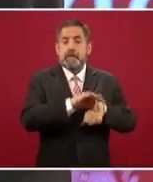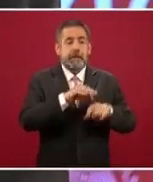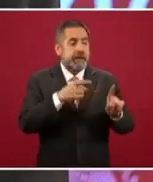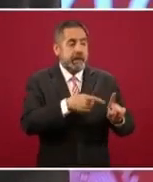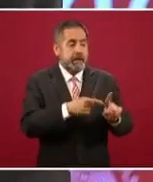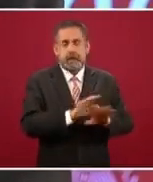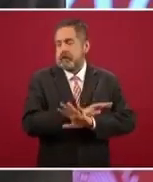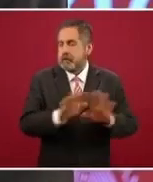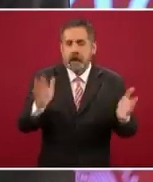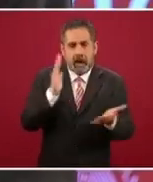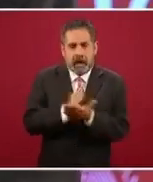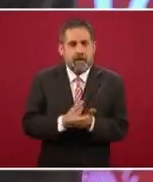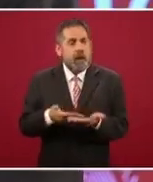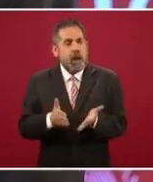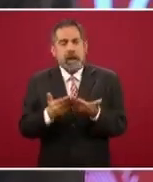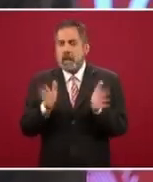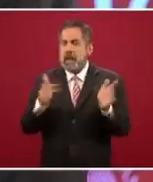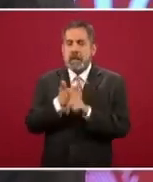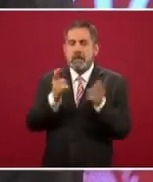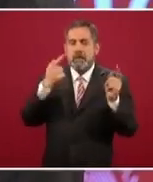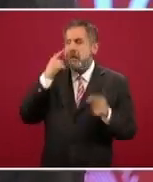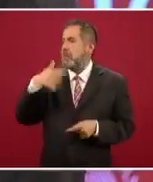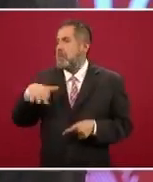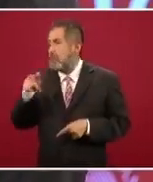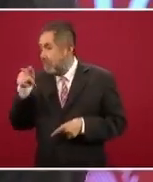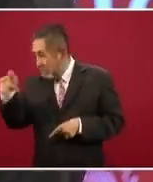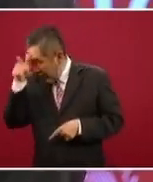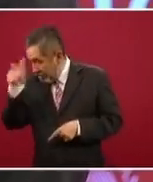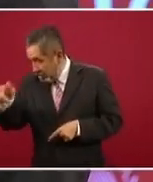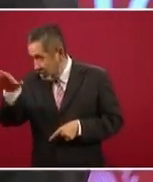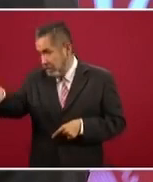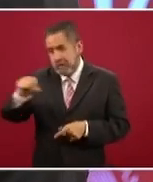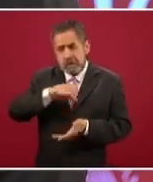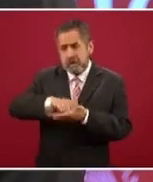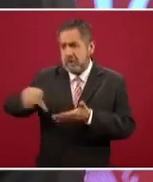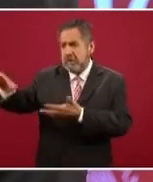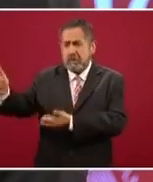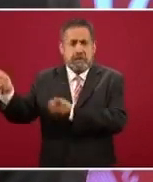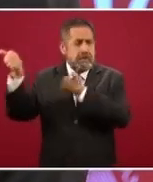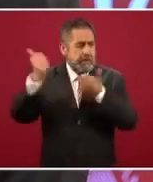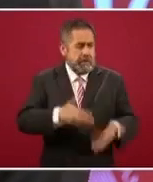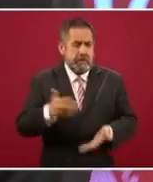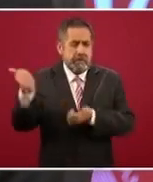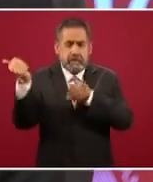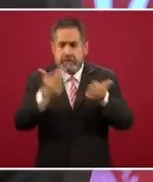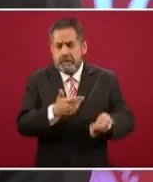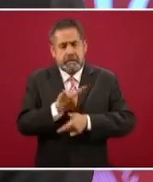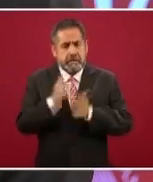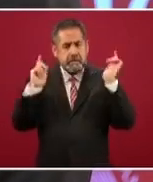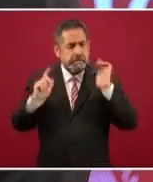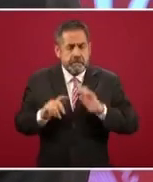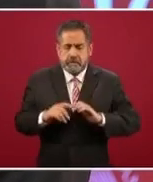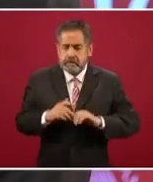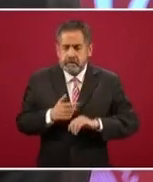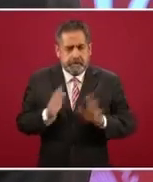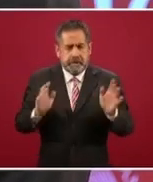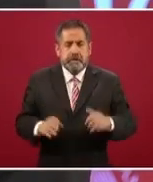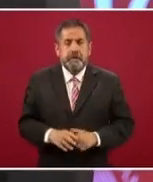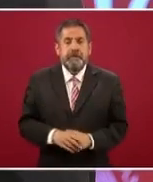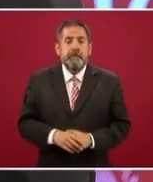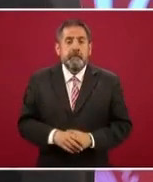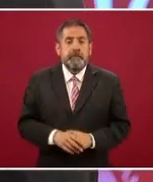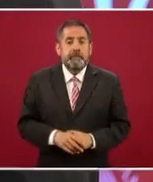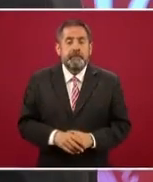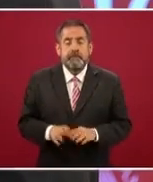ya no. Ahora se compran los medicamentos en cualquier parte del mundo, en general. O